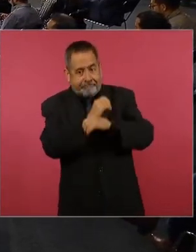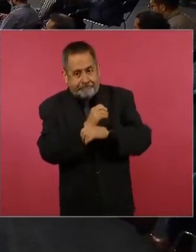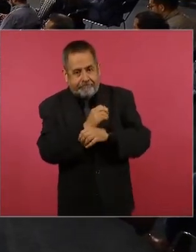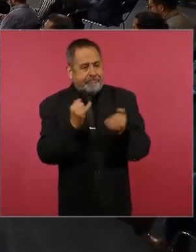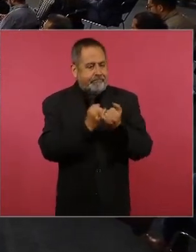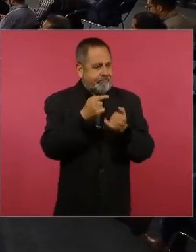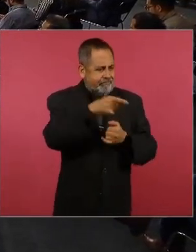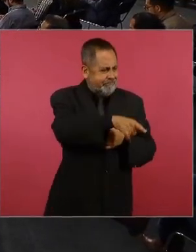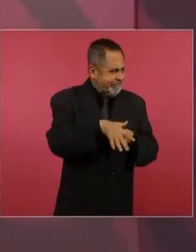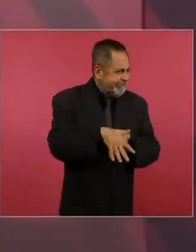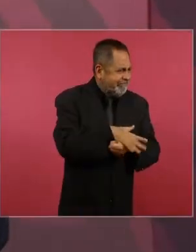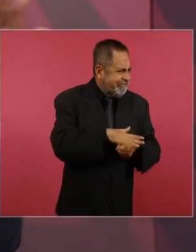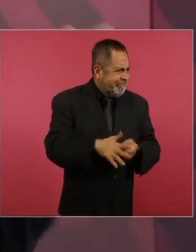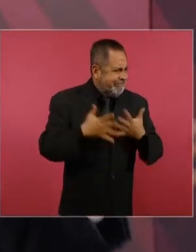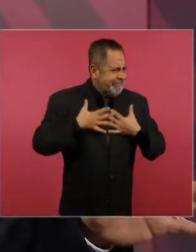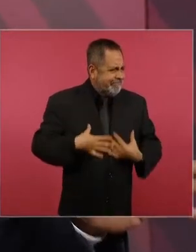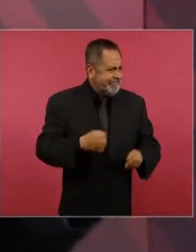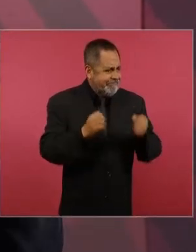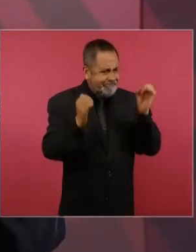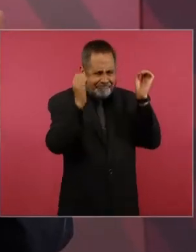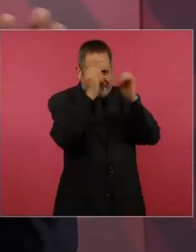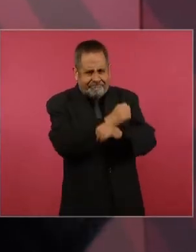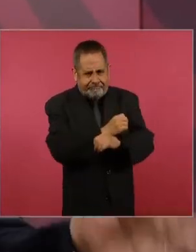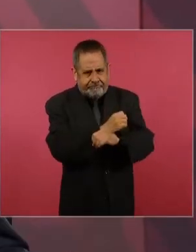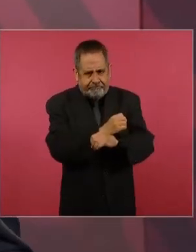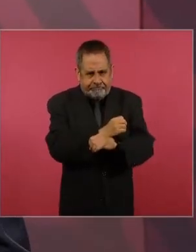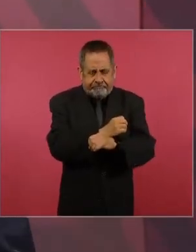nada más que no se puede